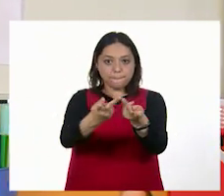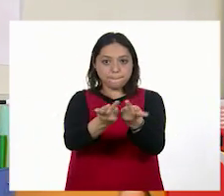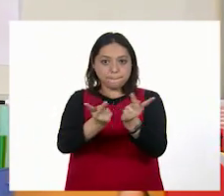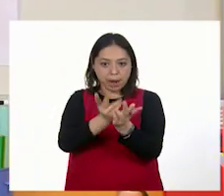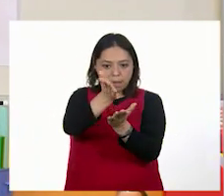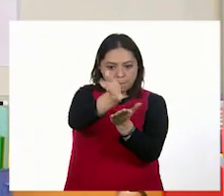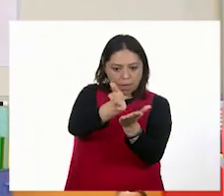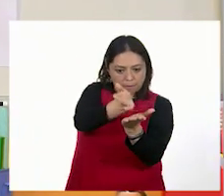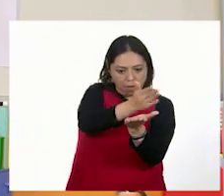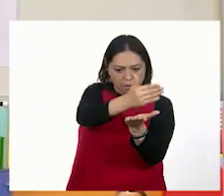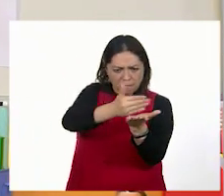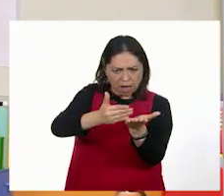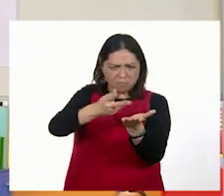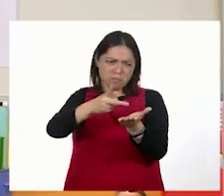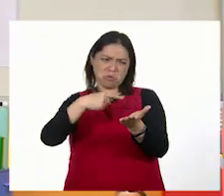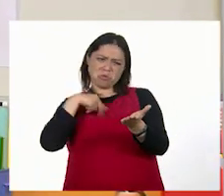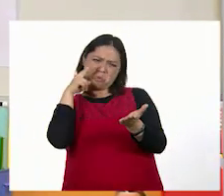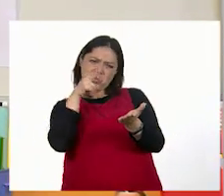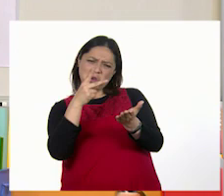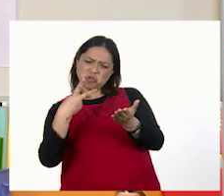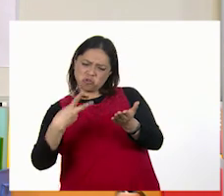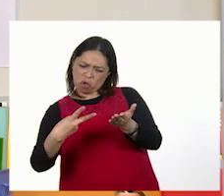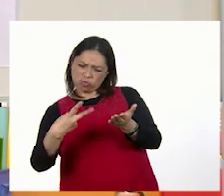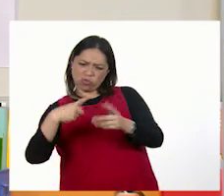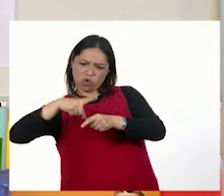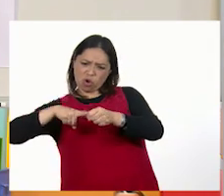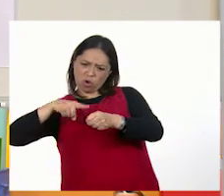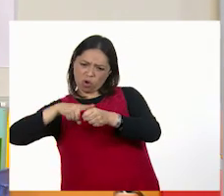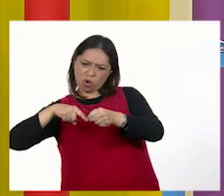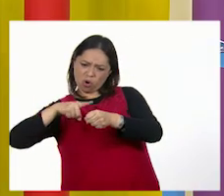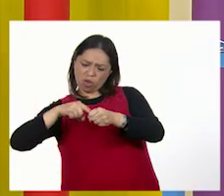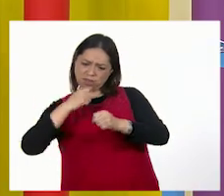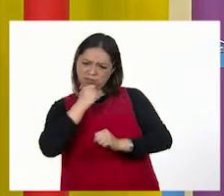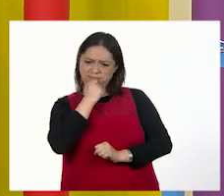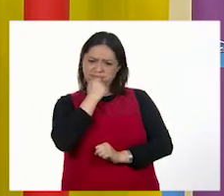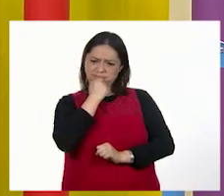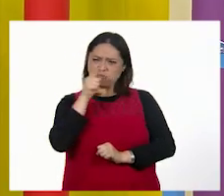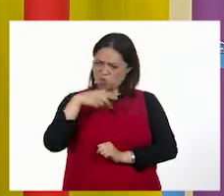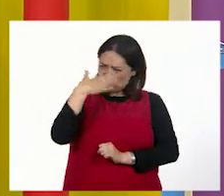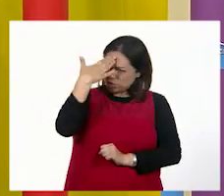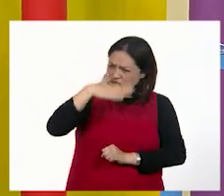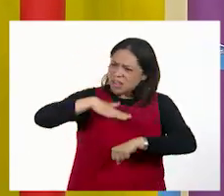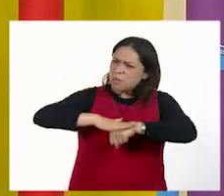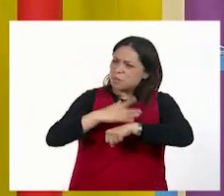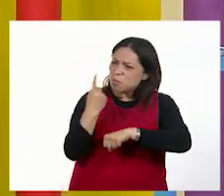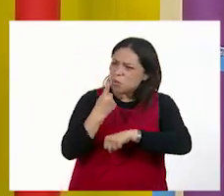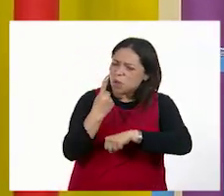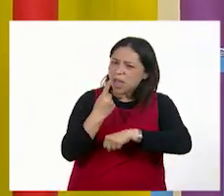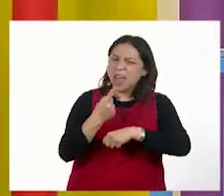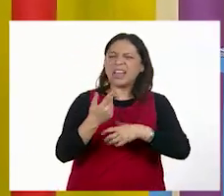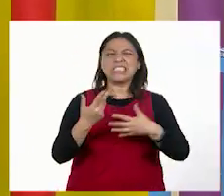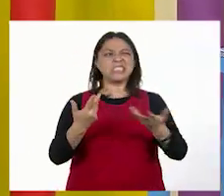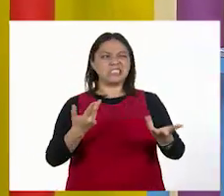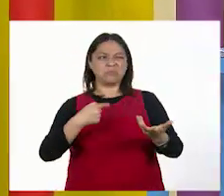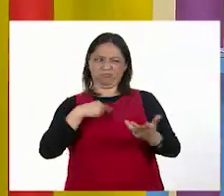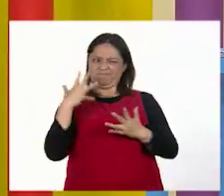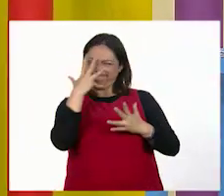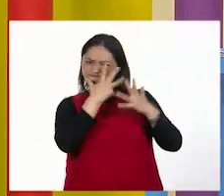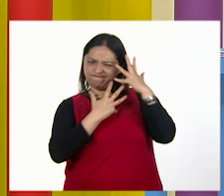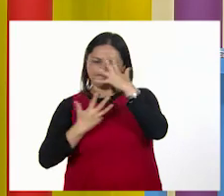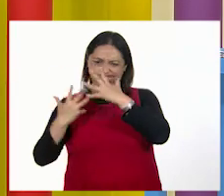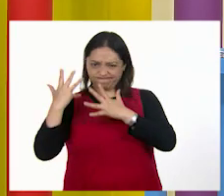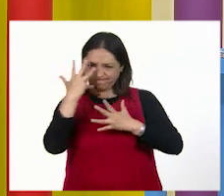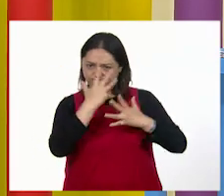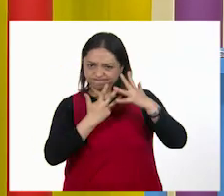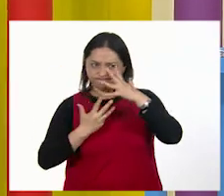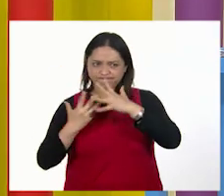Ale, yo aquí veo o dos y aquí veo otros dos colores. ¿Sabes por qué es esto? Ay, maestra Lili, está un poco confuso porque